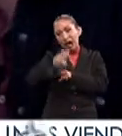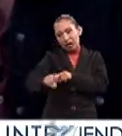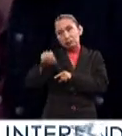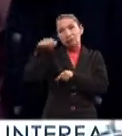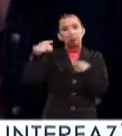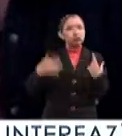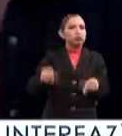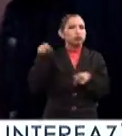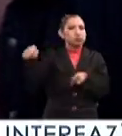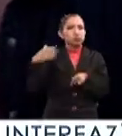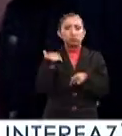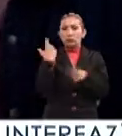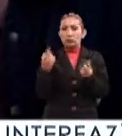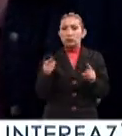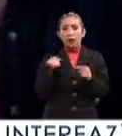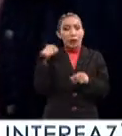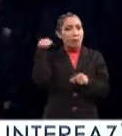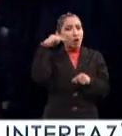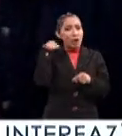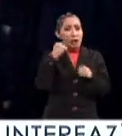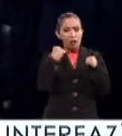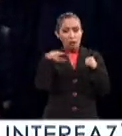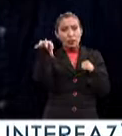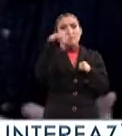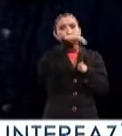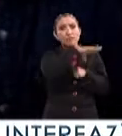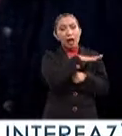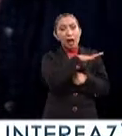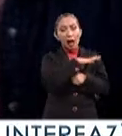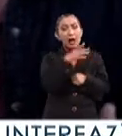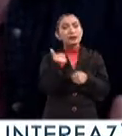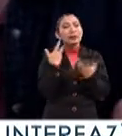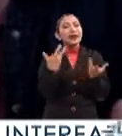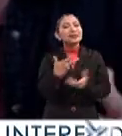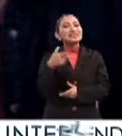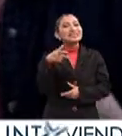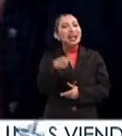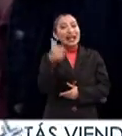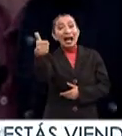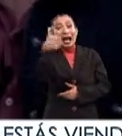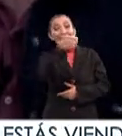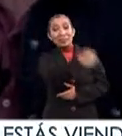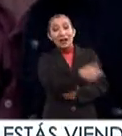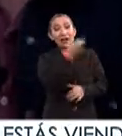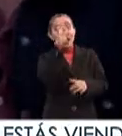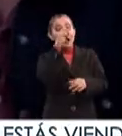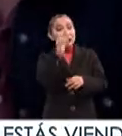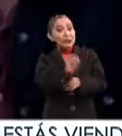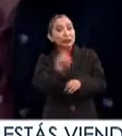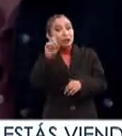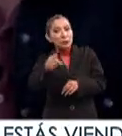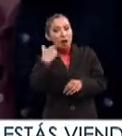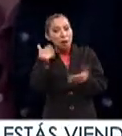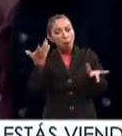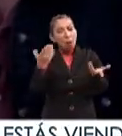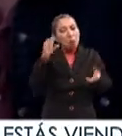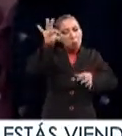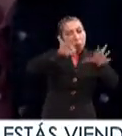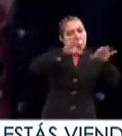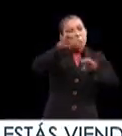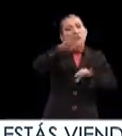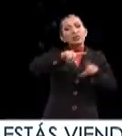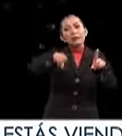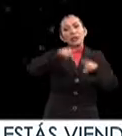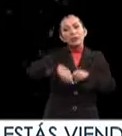una disciplina que en Morelia es muy potente, y de alguna manera lograr que cada uno de los fines de semana sea balanceado en ese